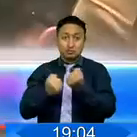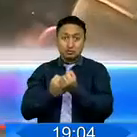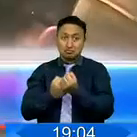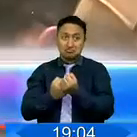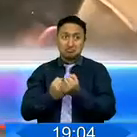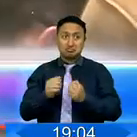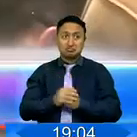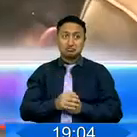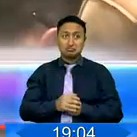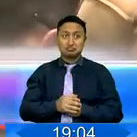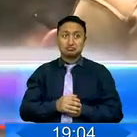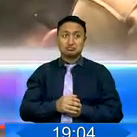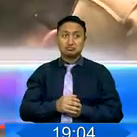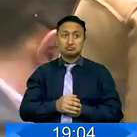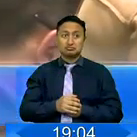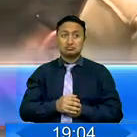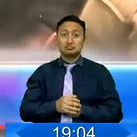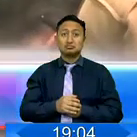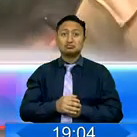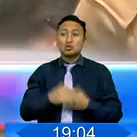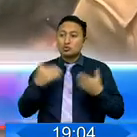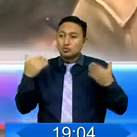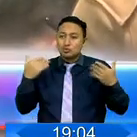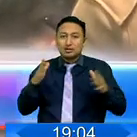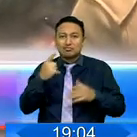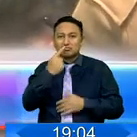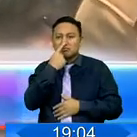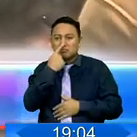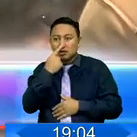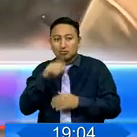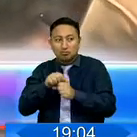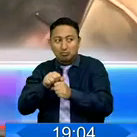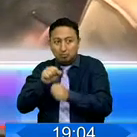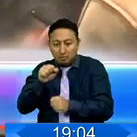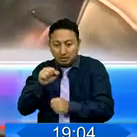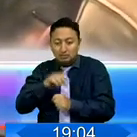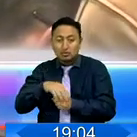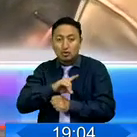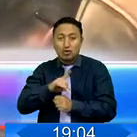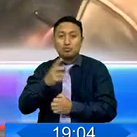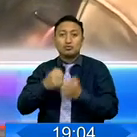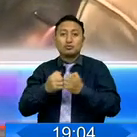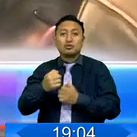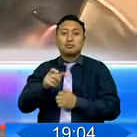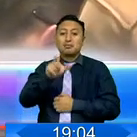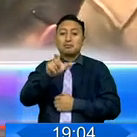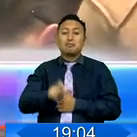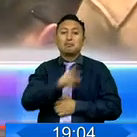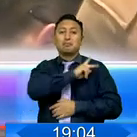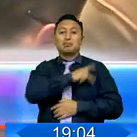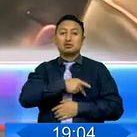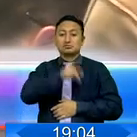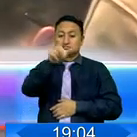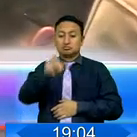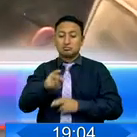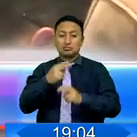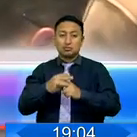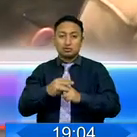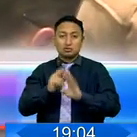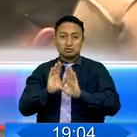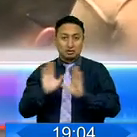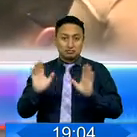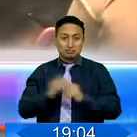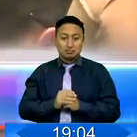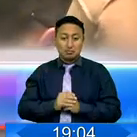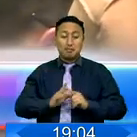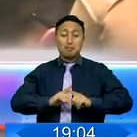que repudiamos cualquier intromisión y cualquier daño a la vida personal, al buen nombre. Pero la resolución,